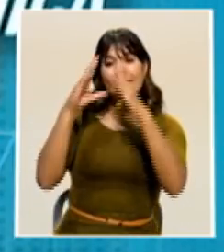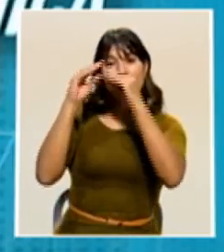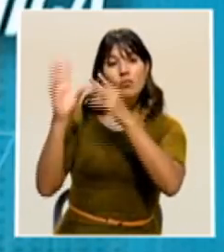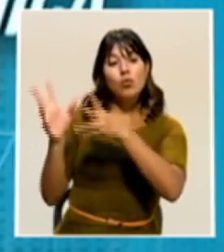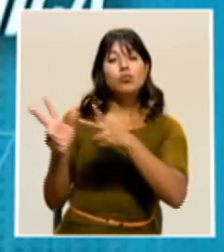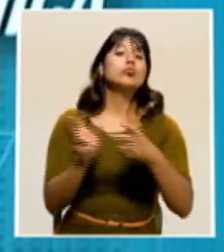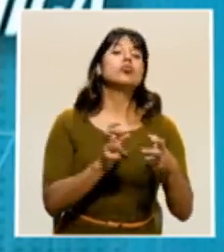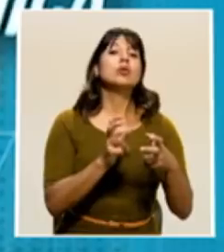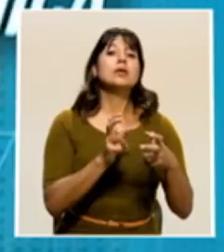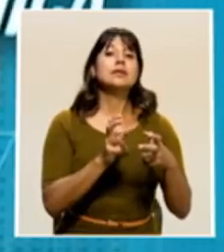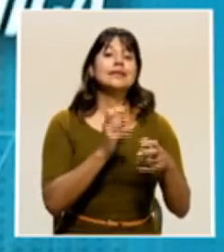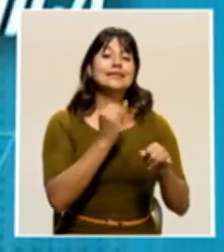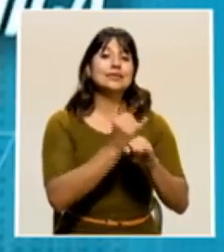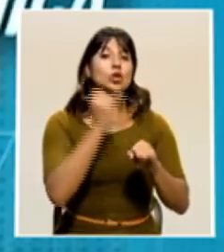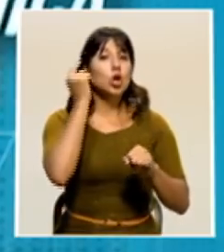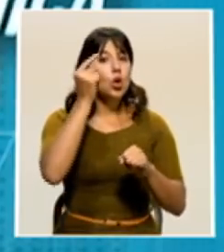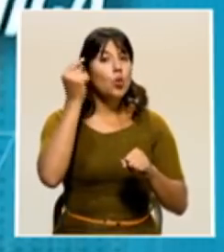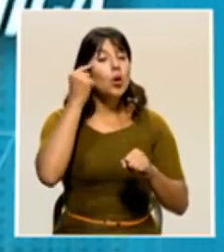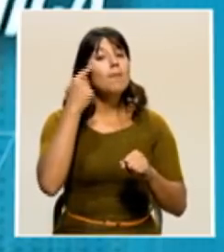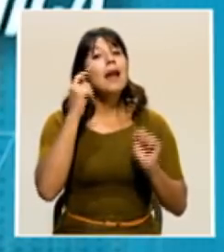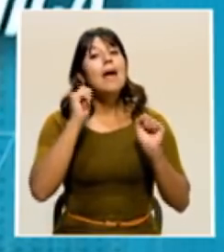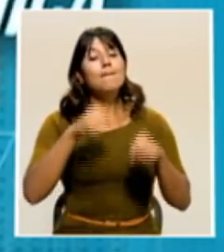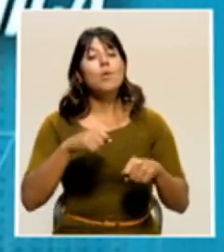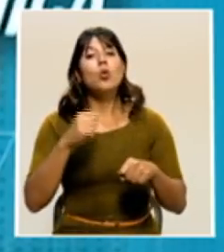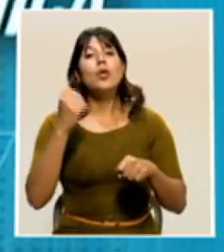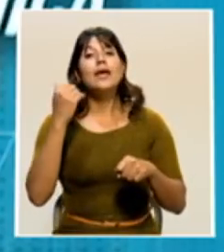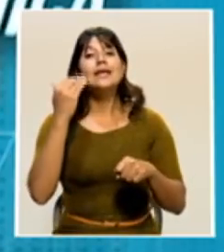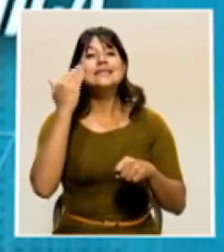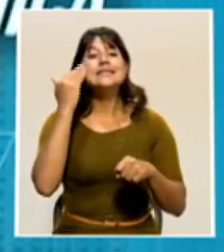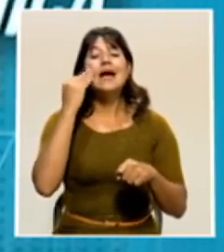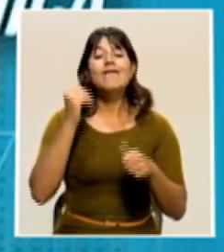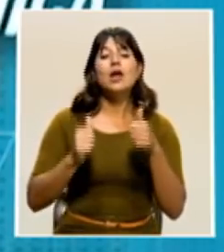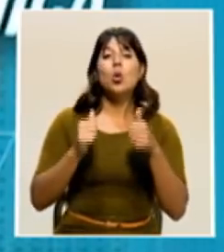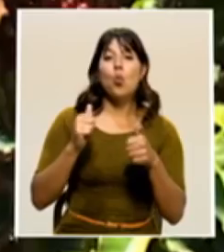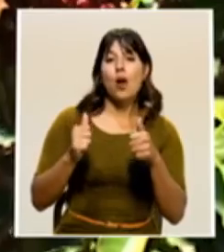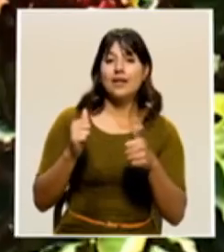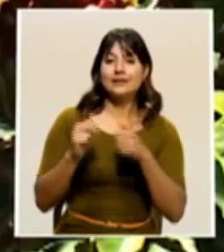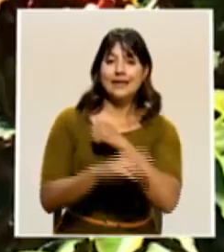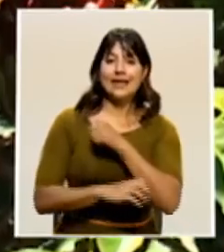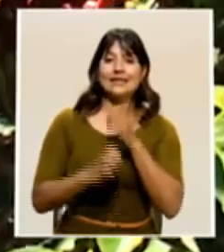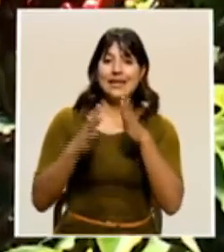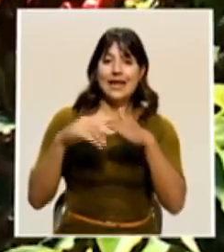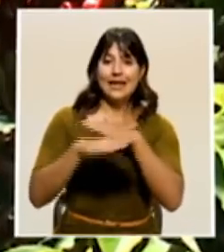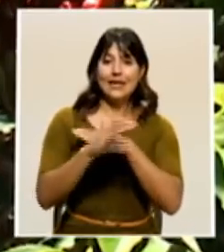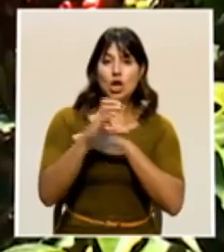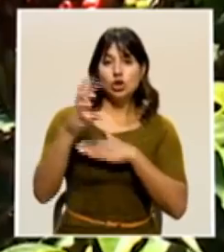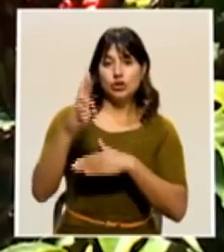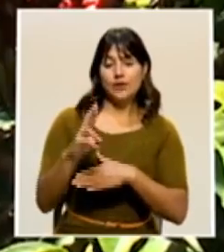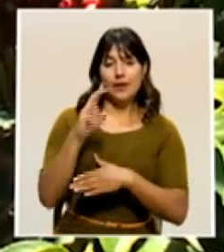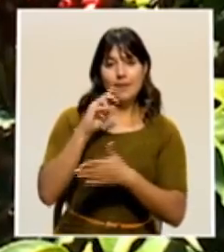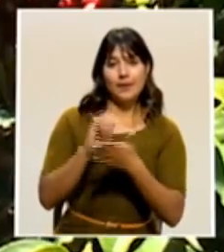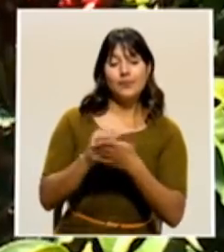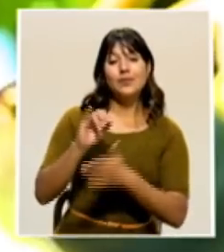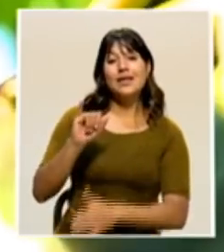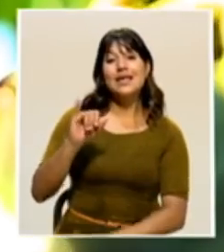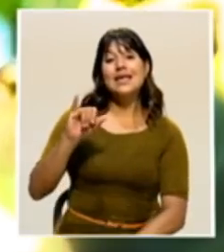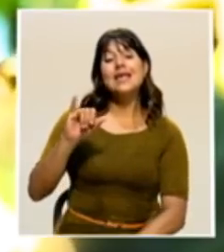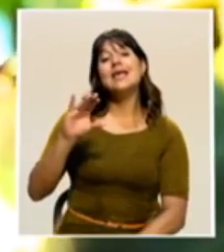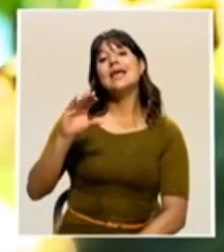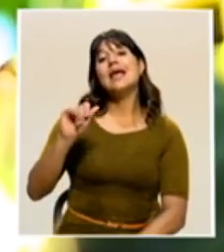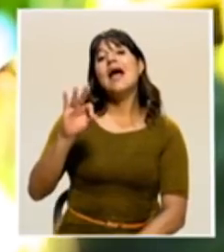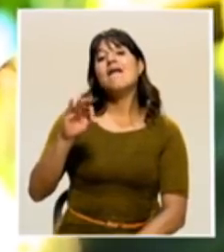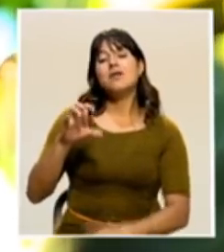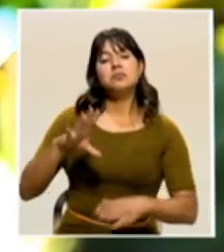efectivamente la traza de la población recolectora migrante que ingresa a Costa Rica. El ICAFE se comprometió a tener un proceso